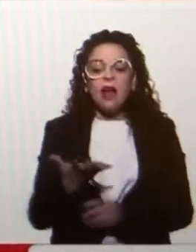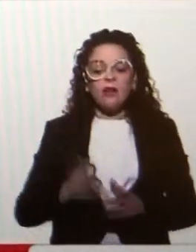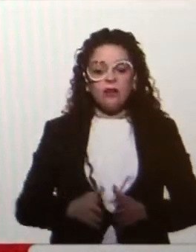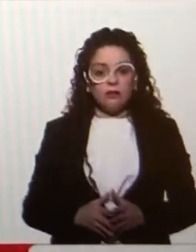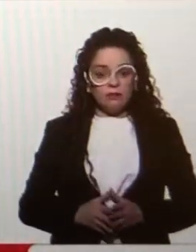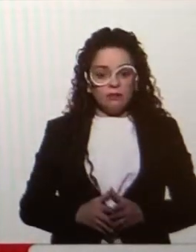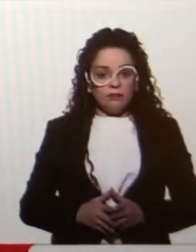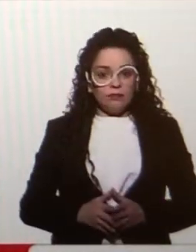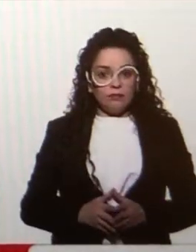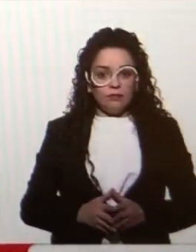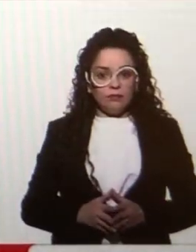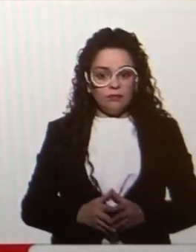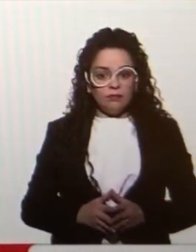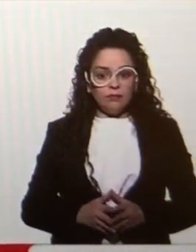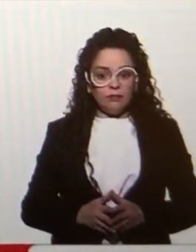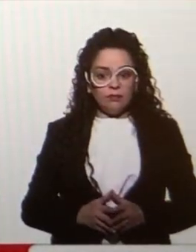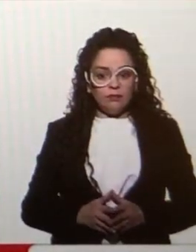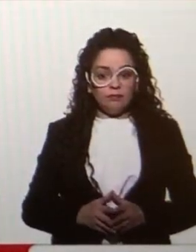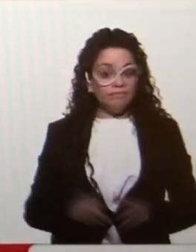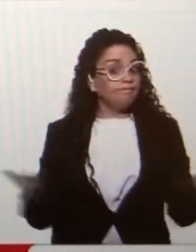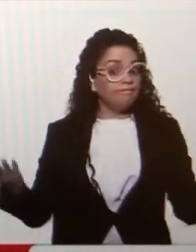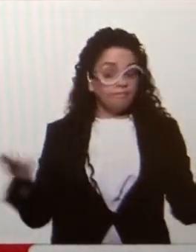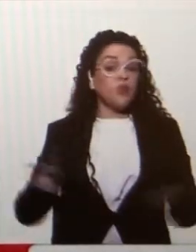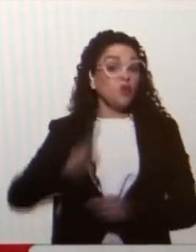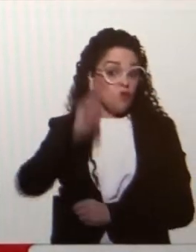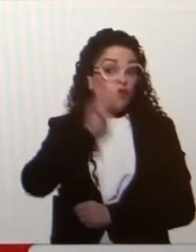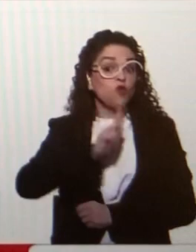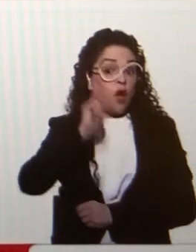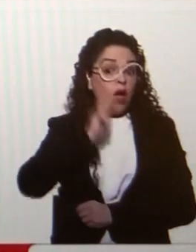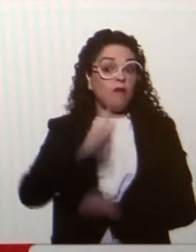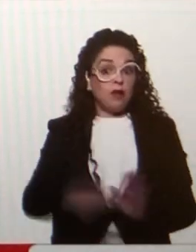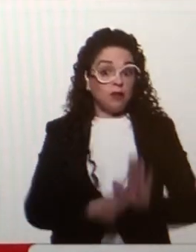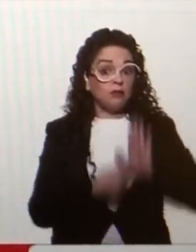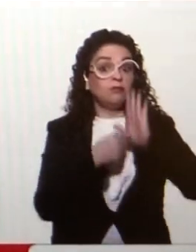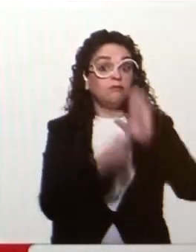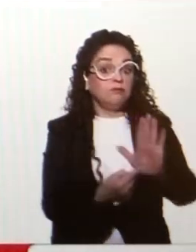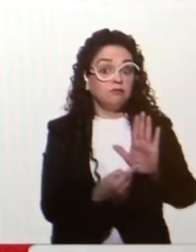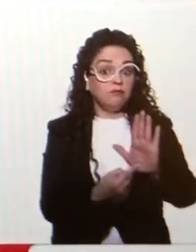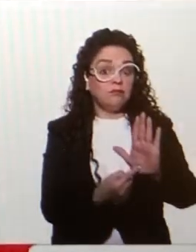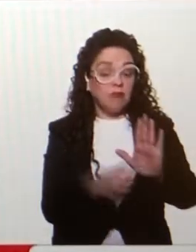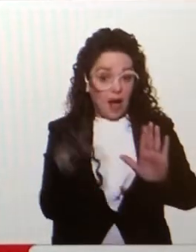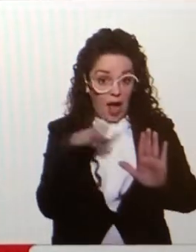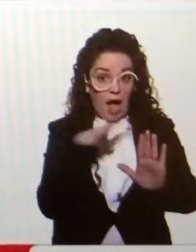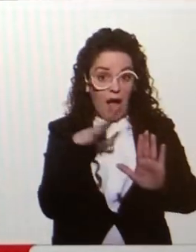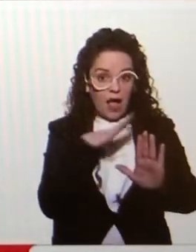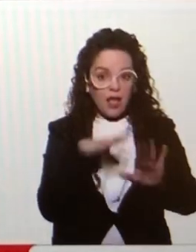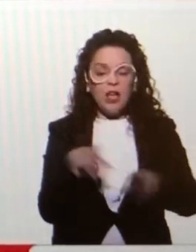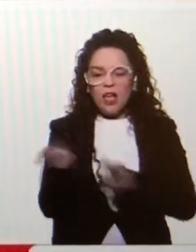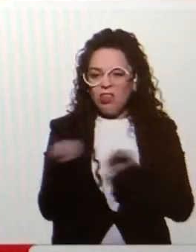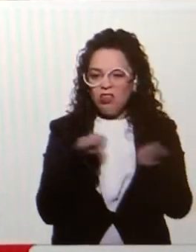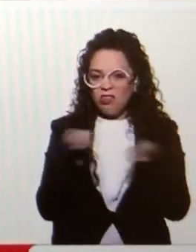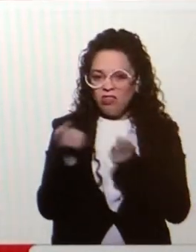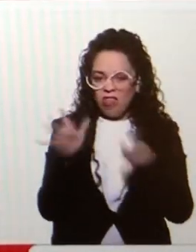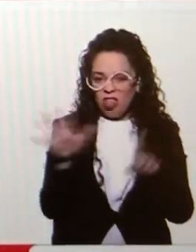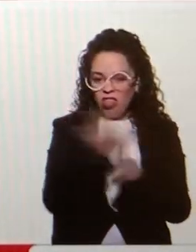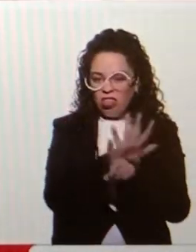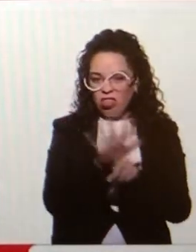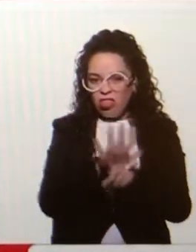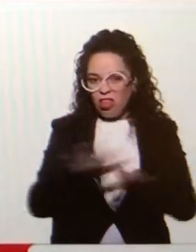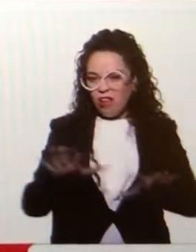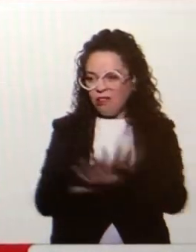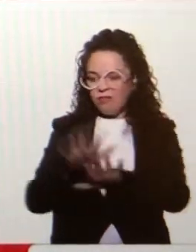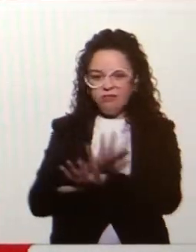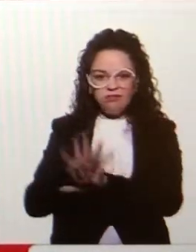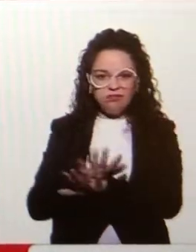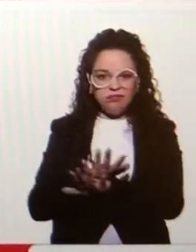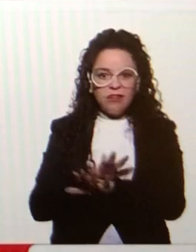manera violenta en contra del presidente López Obrador recordemos que el